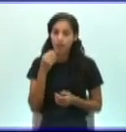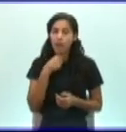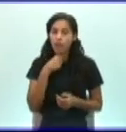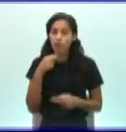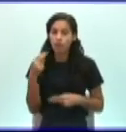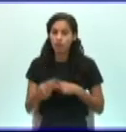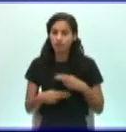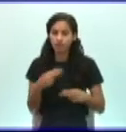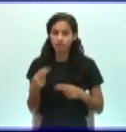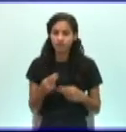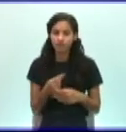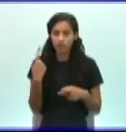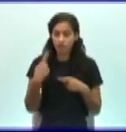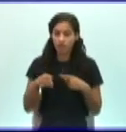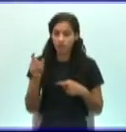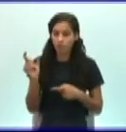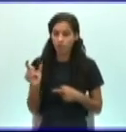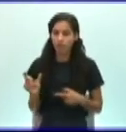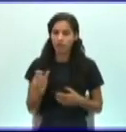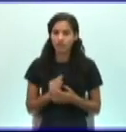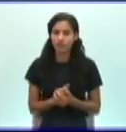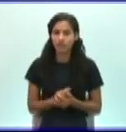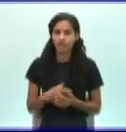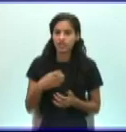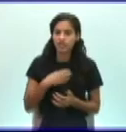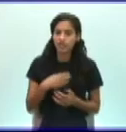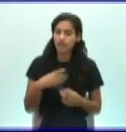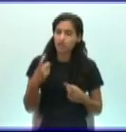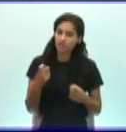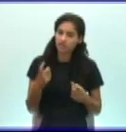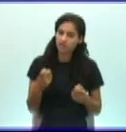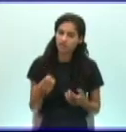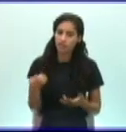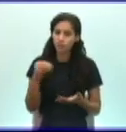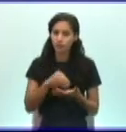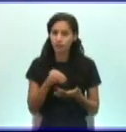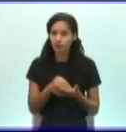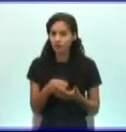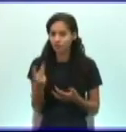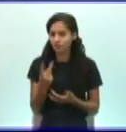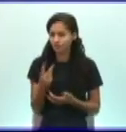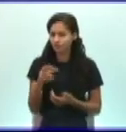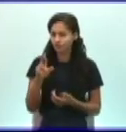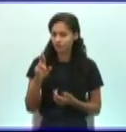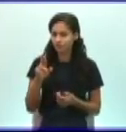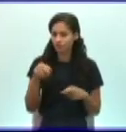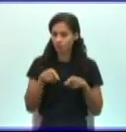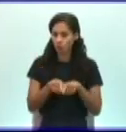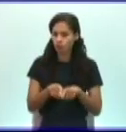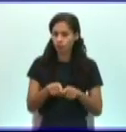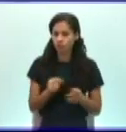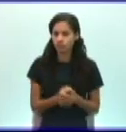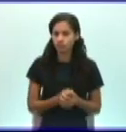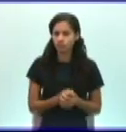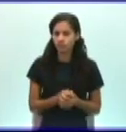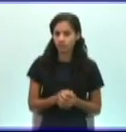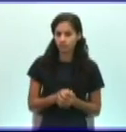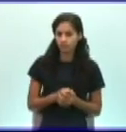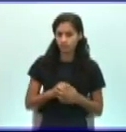utilizarla en aquellas palabras que necesitan de estas letras unidas. Vuelvo a